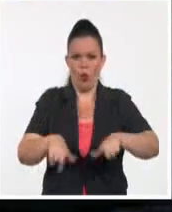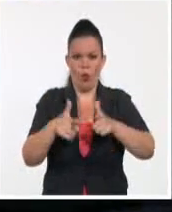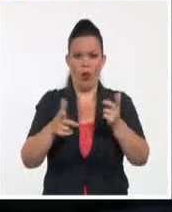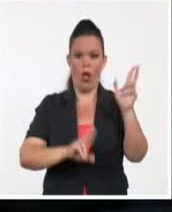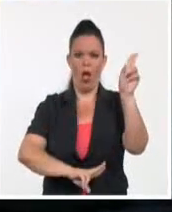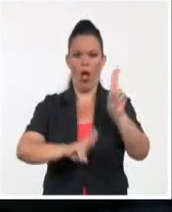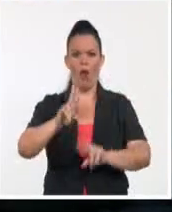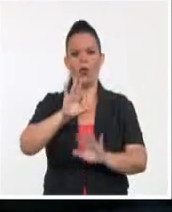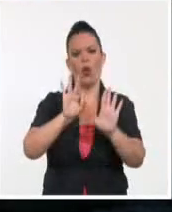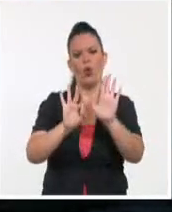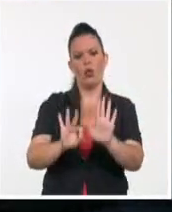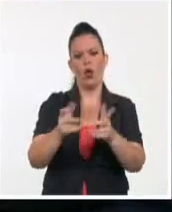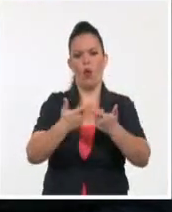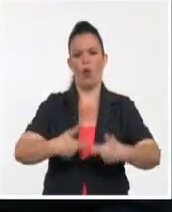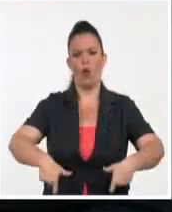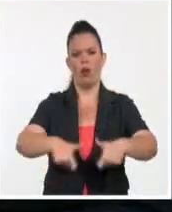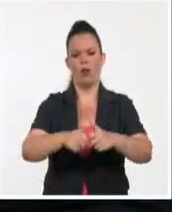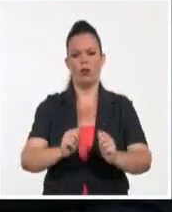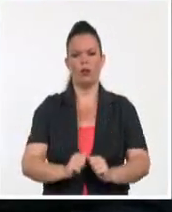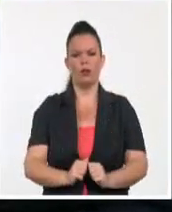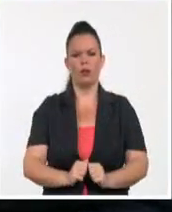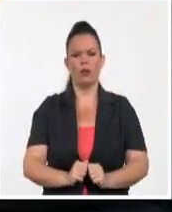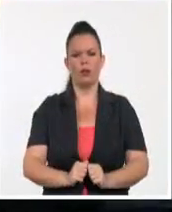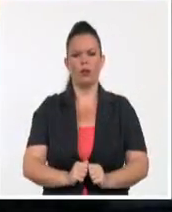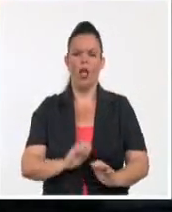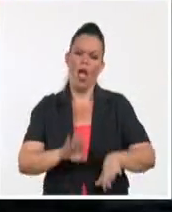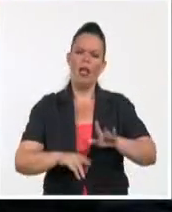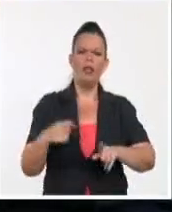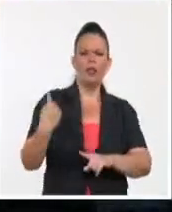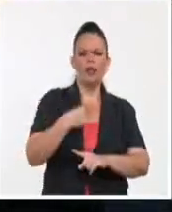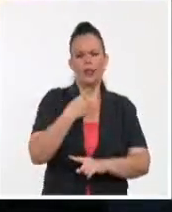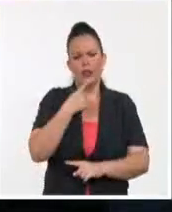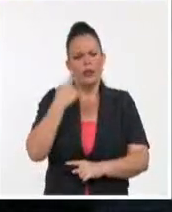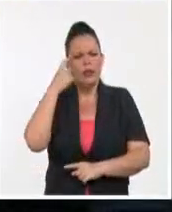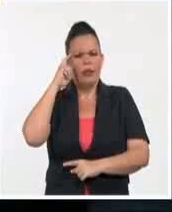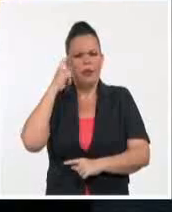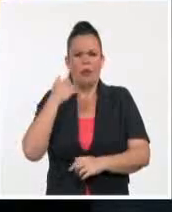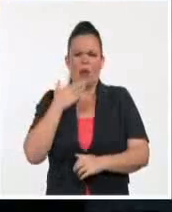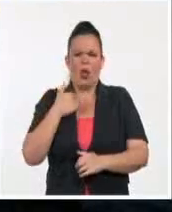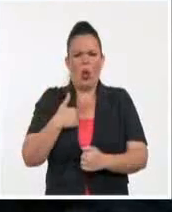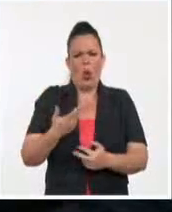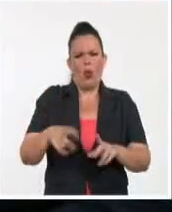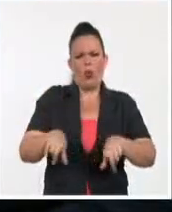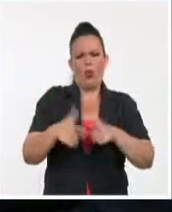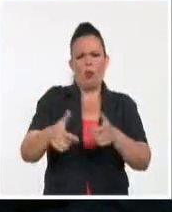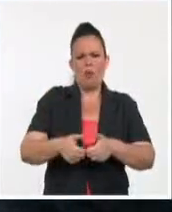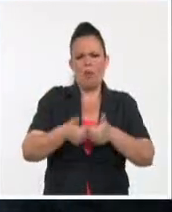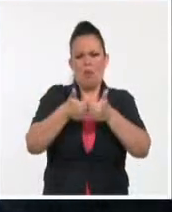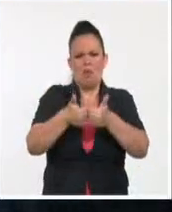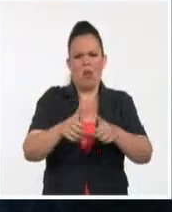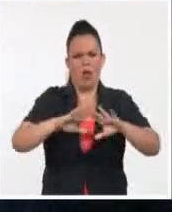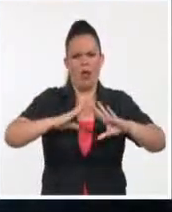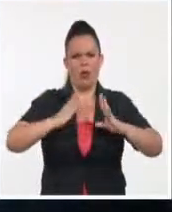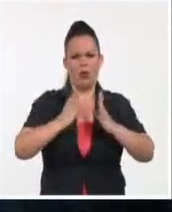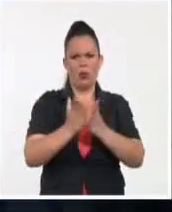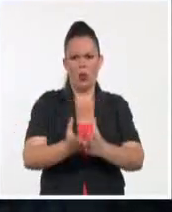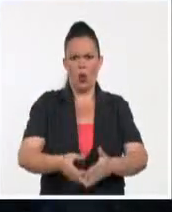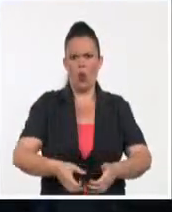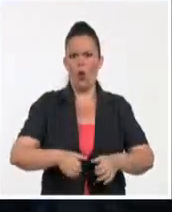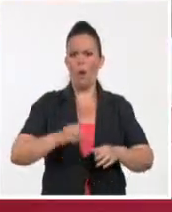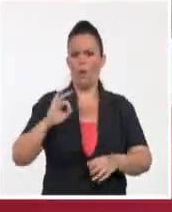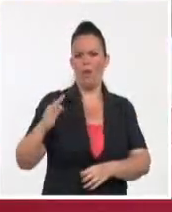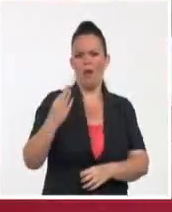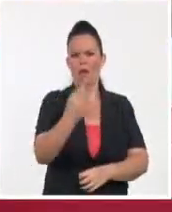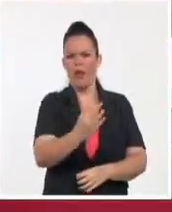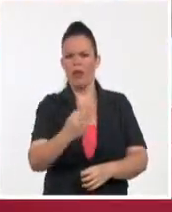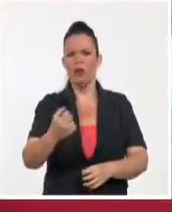congreso. Y entonces nosotros decíamos, bueno, ¿cómo vamos a tener un sistema eficiente, diversificado, un cuadro como nos plantean las